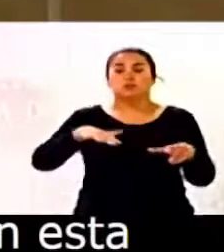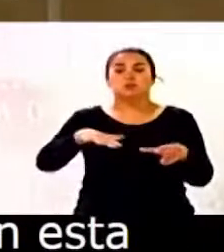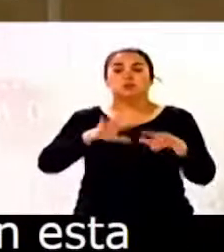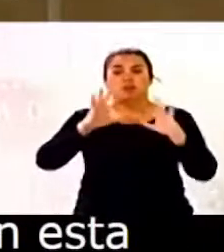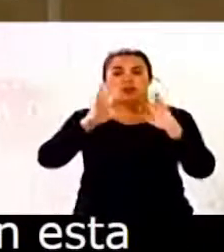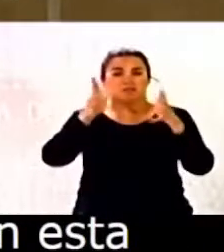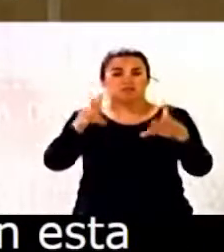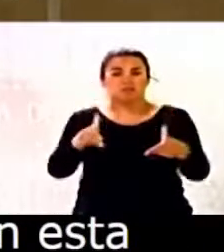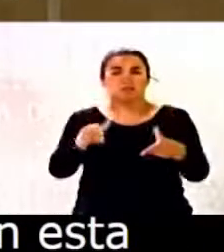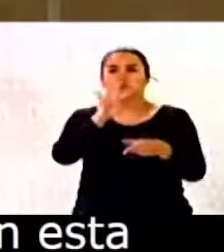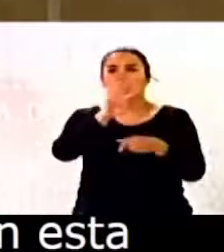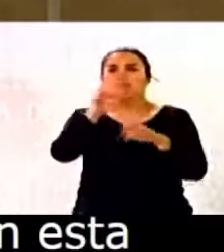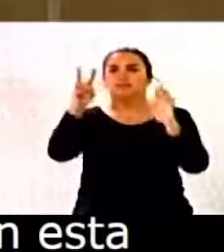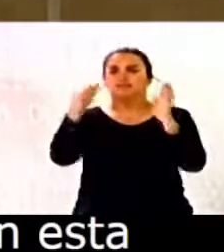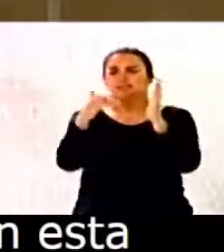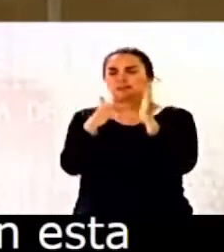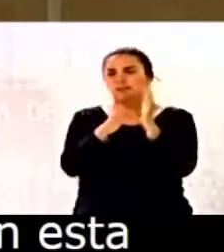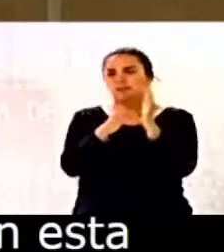sería de